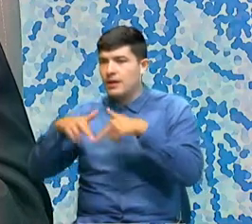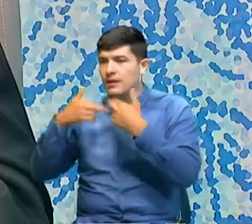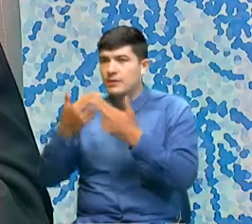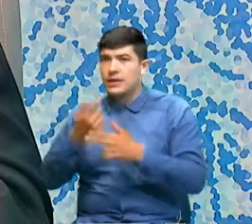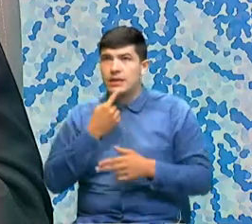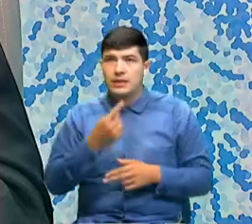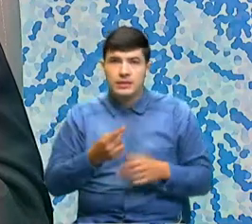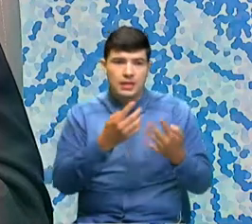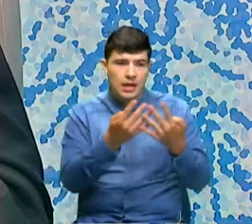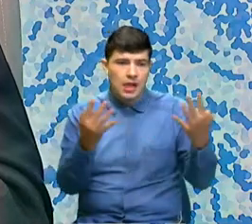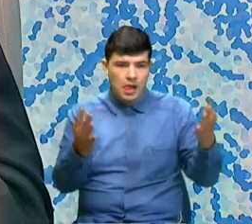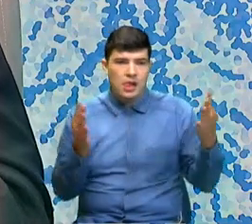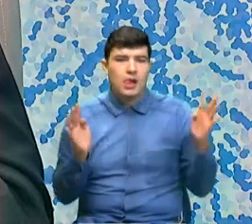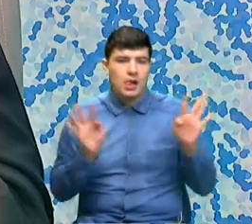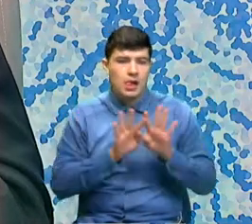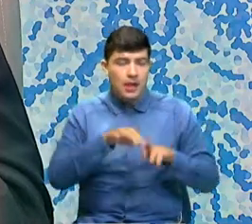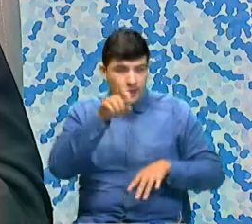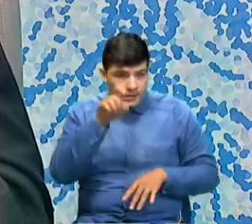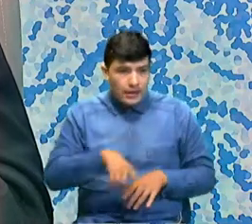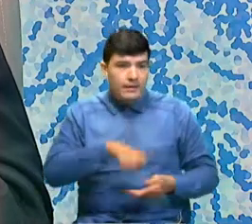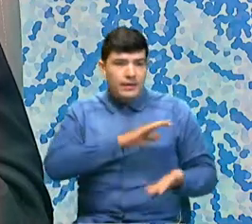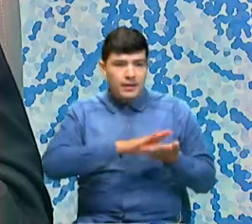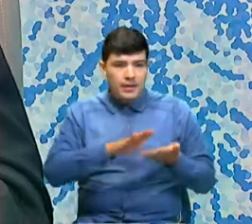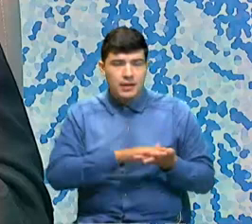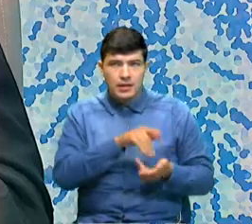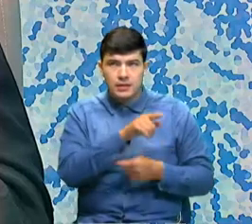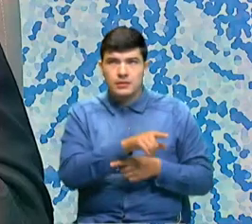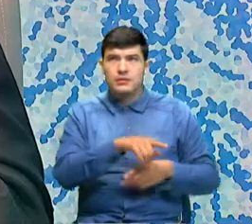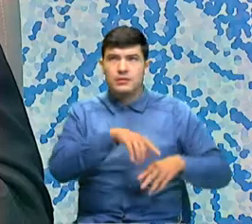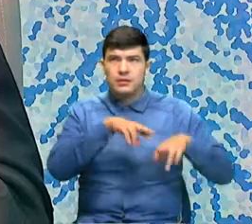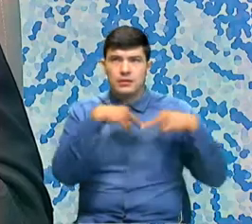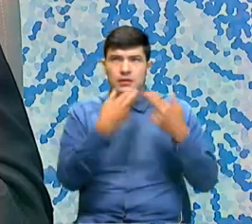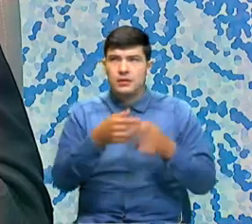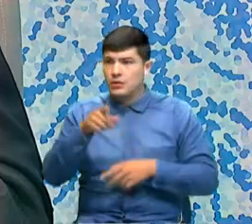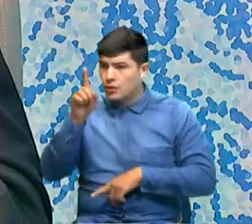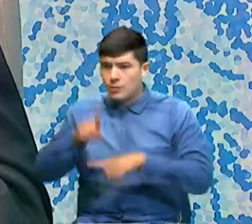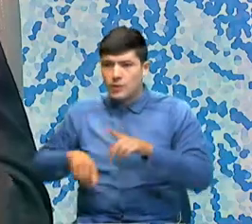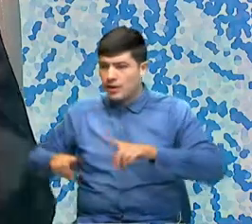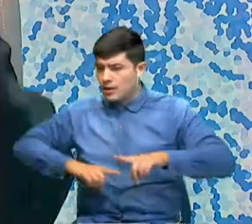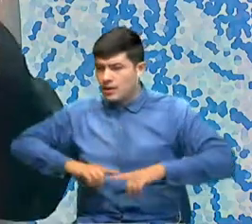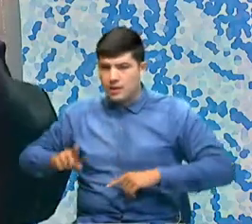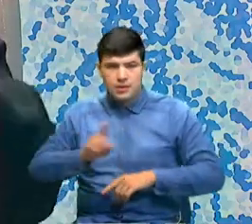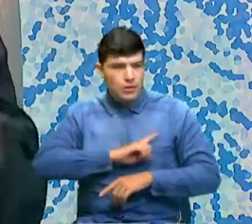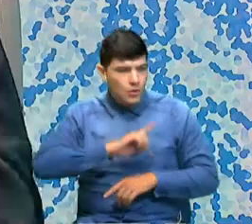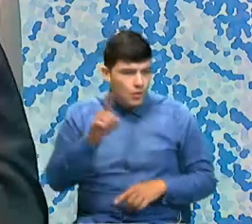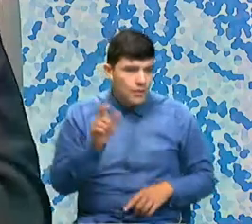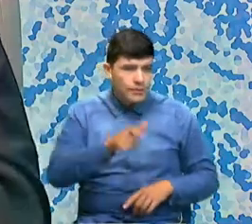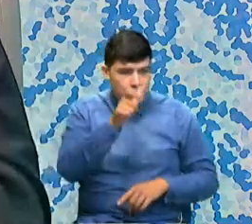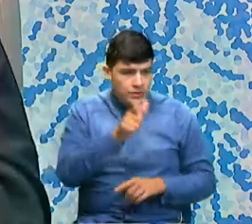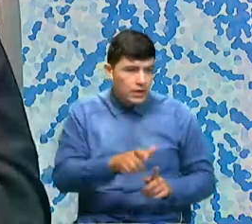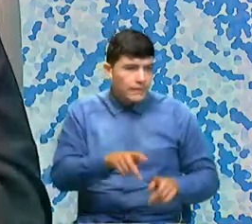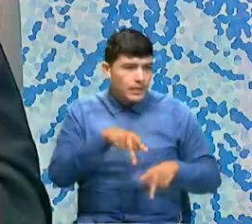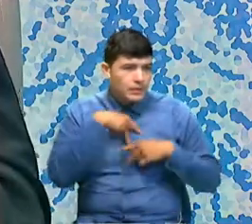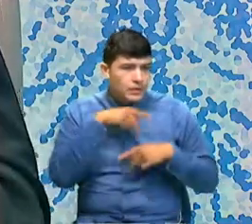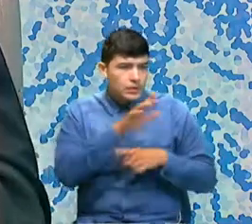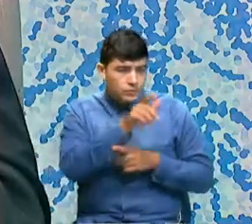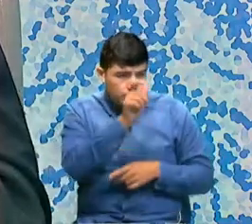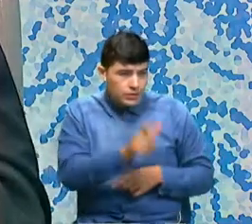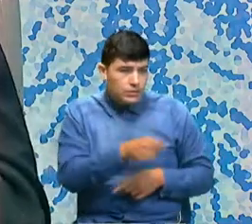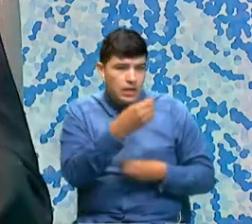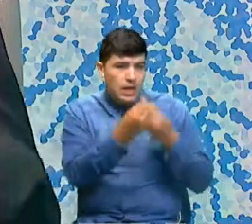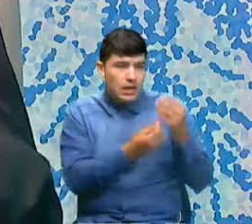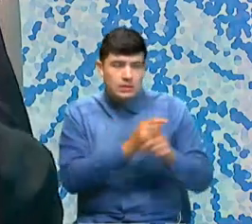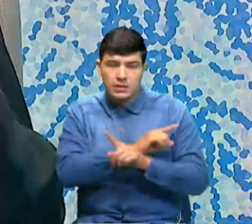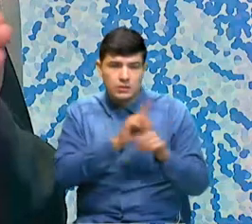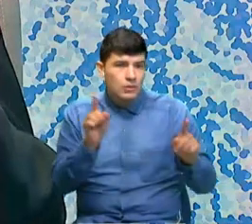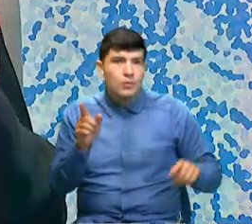cierre de una jardinera debe ser aprobado por la asamblea. No lo puede tomar la administración. No, ni el particular como lo está planteando. Okay. Porque